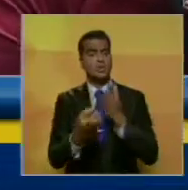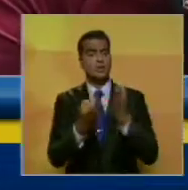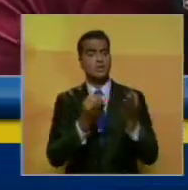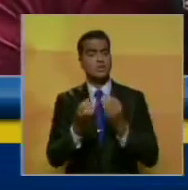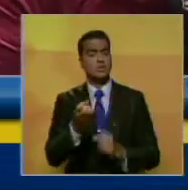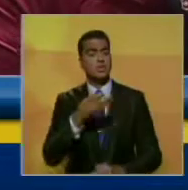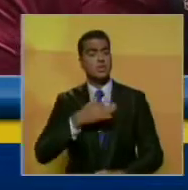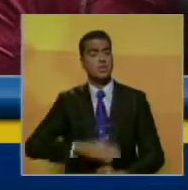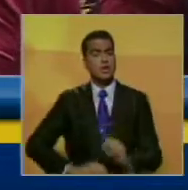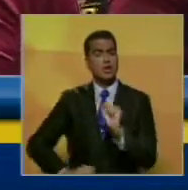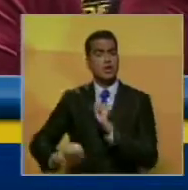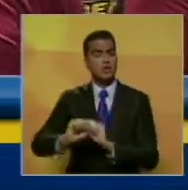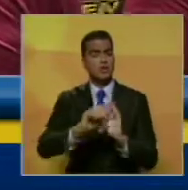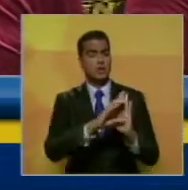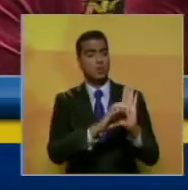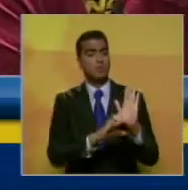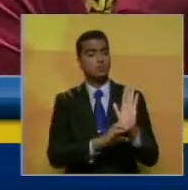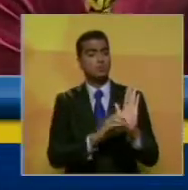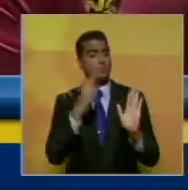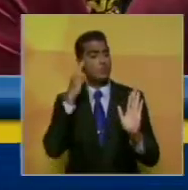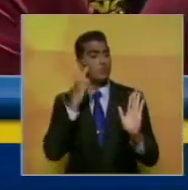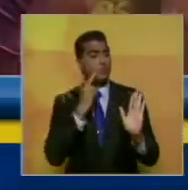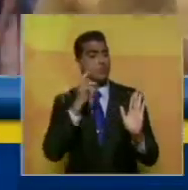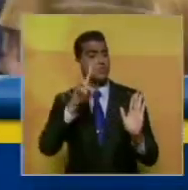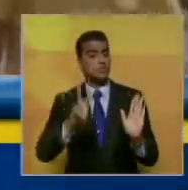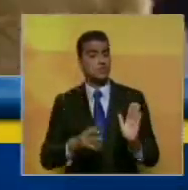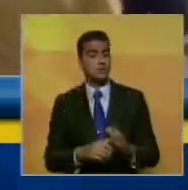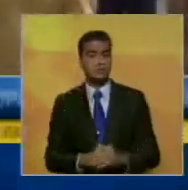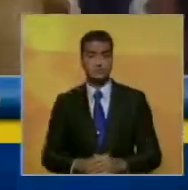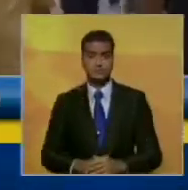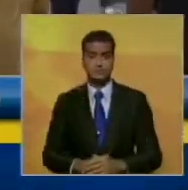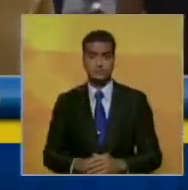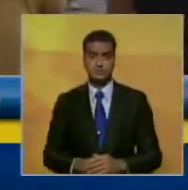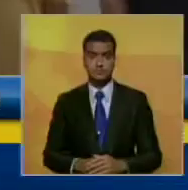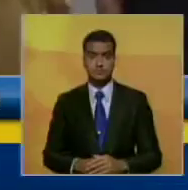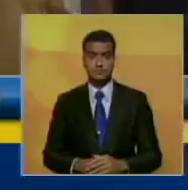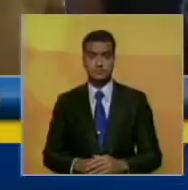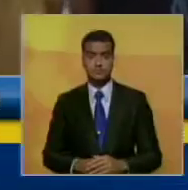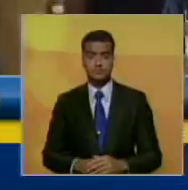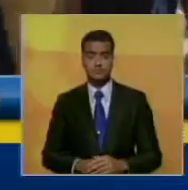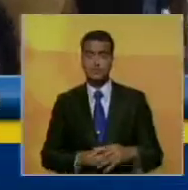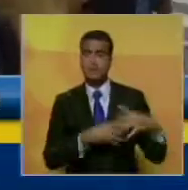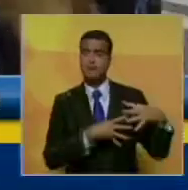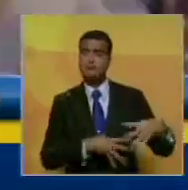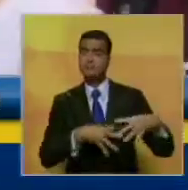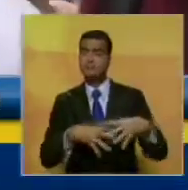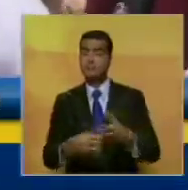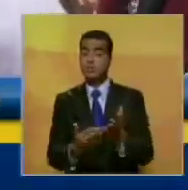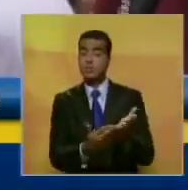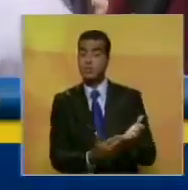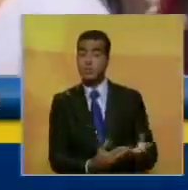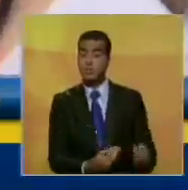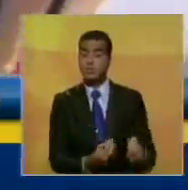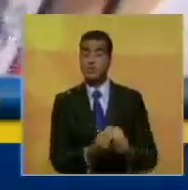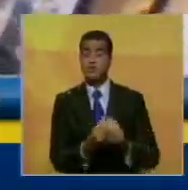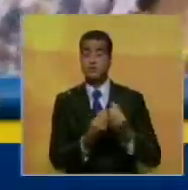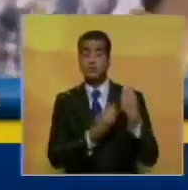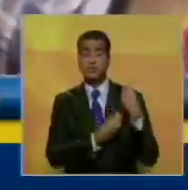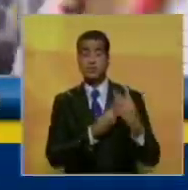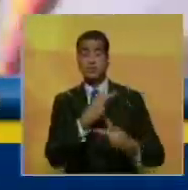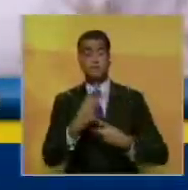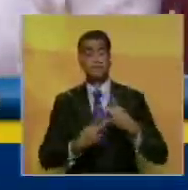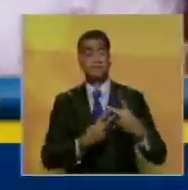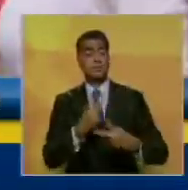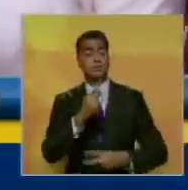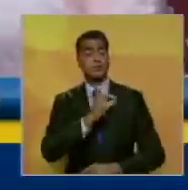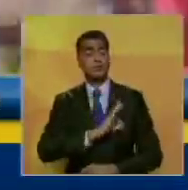está en contra de la Constitución Bolivariana Venezolana de Venezuela. Durante la marcha, el movimiento estudiantil estuvo acompañado por líderes políticos y miembros